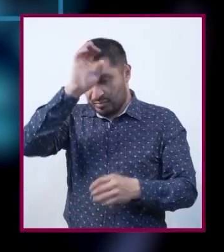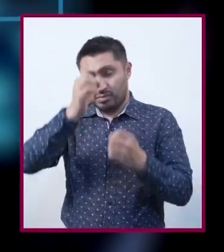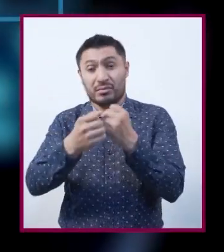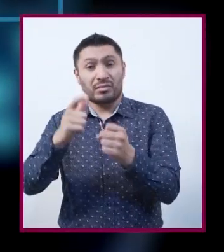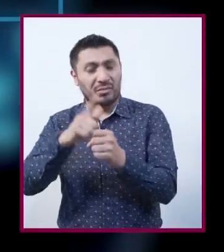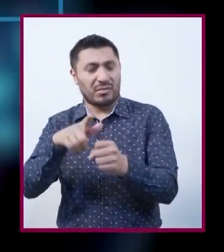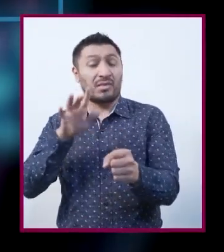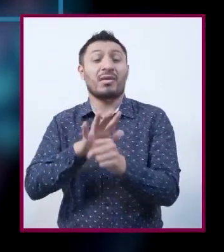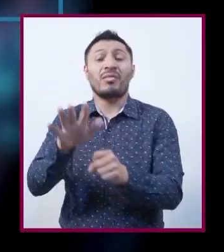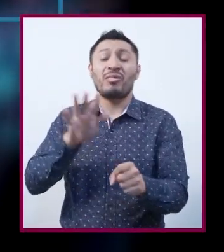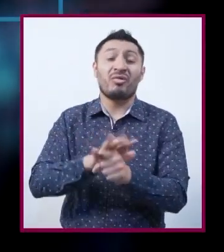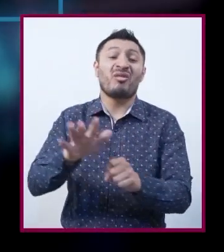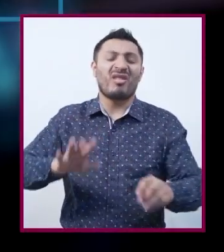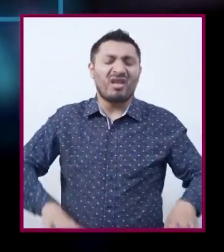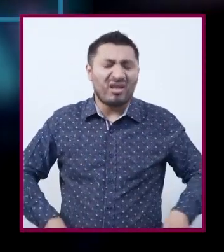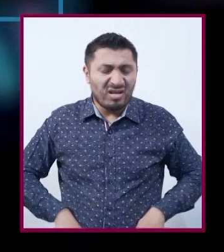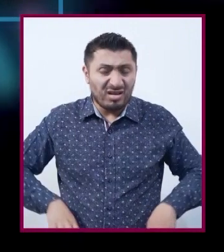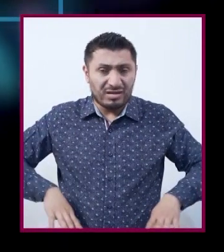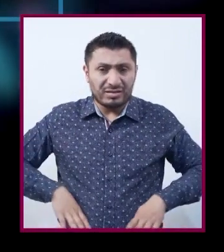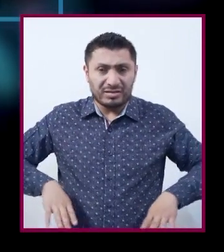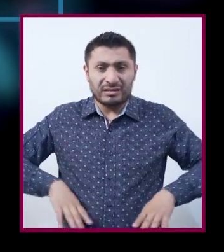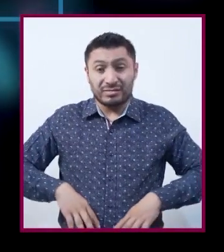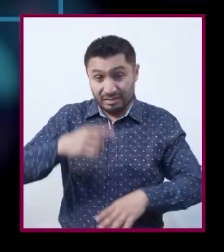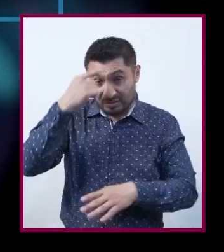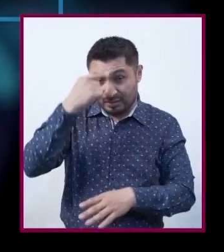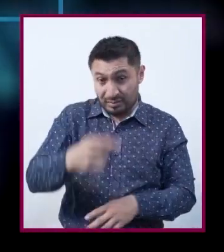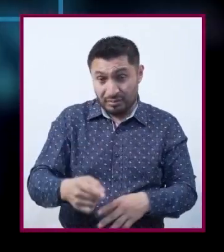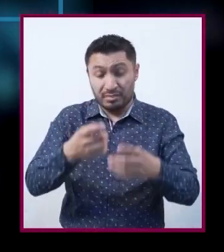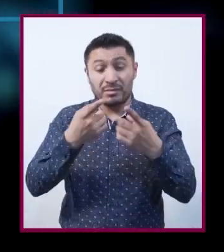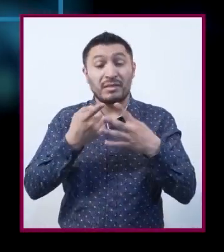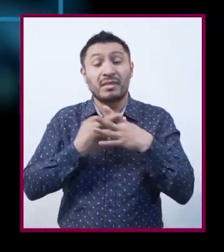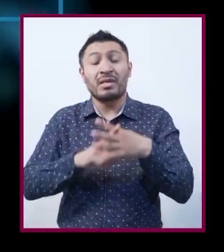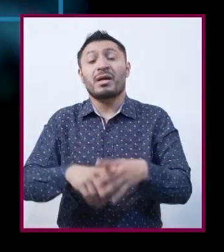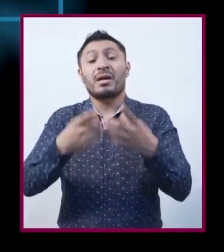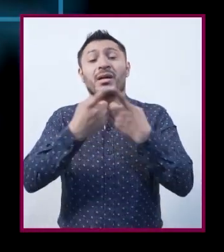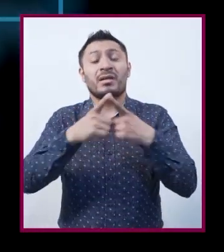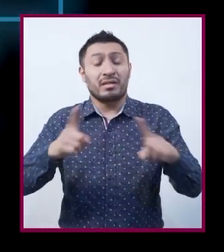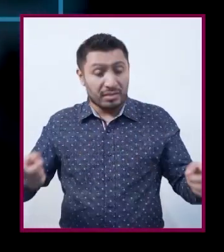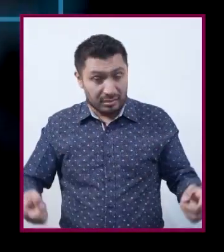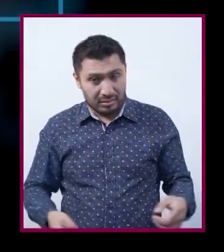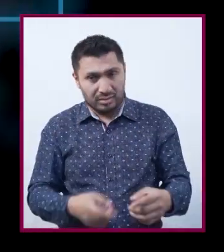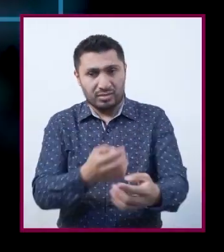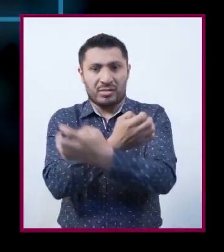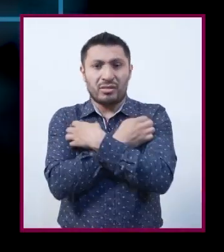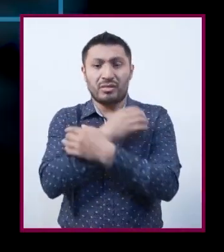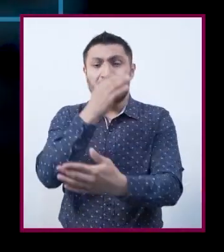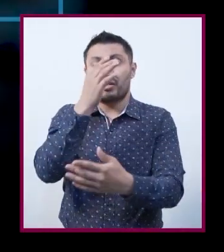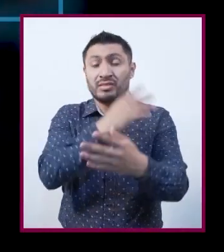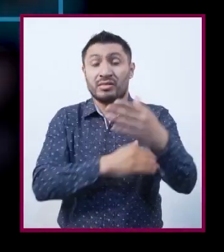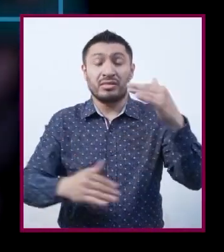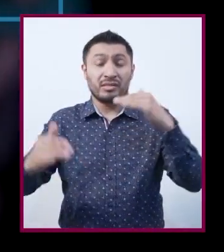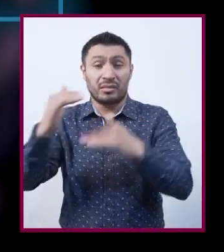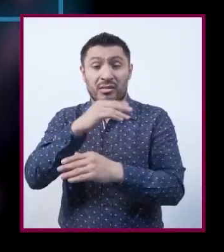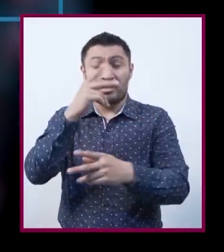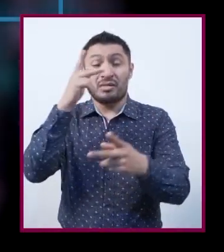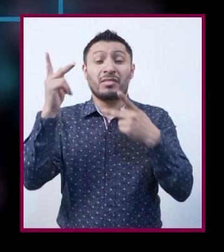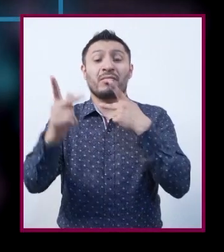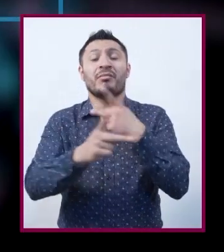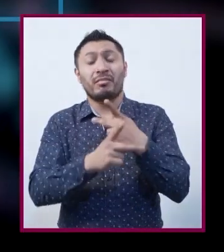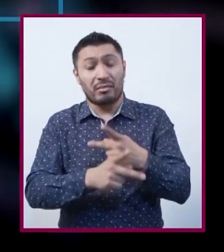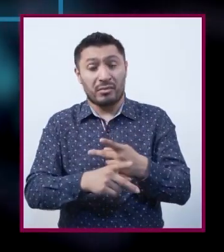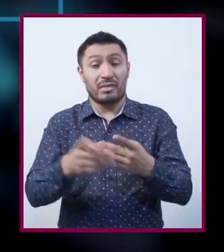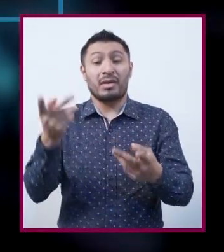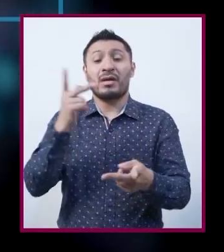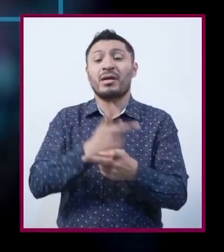En su calidad de científico social, ¿qué condiciones permitieron el surgimiento y desarrollo de la educación media superior en el